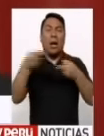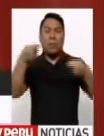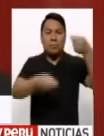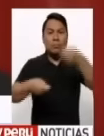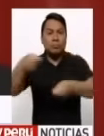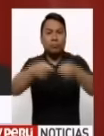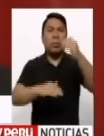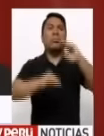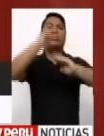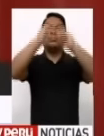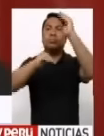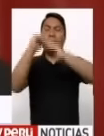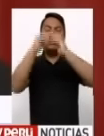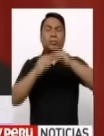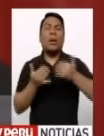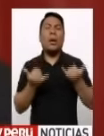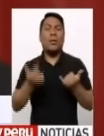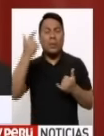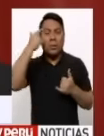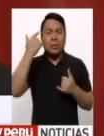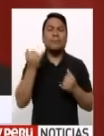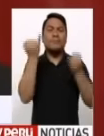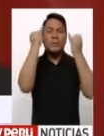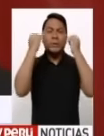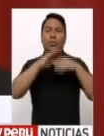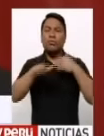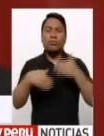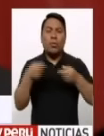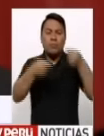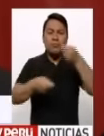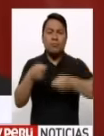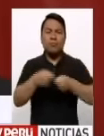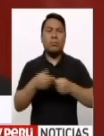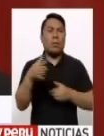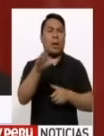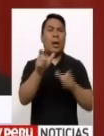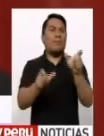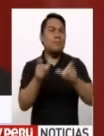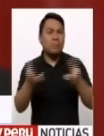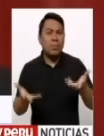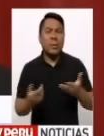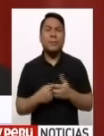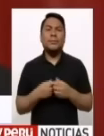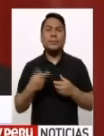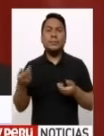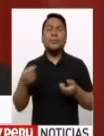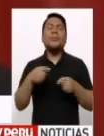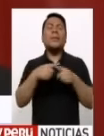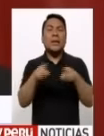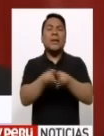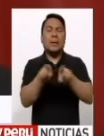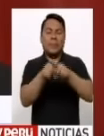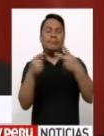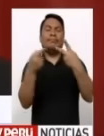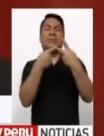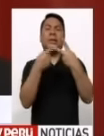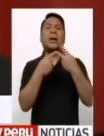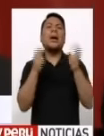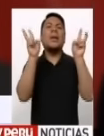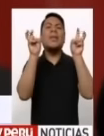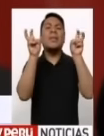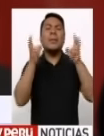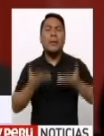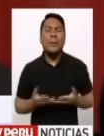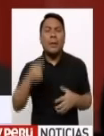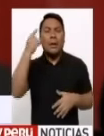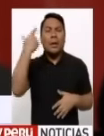en infraestructura, estamos reformando todo el sistema de inversión pública y cofinanciera. Y después también en el tema